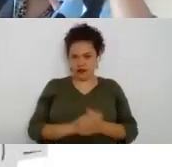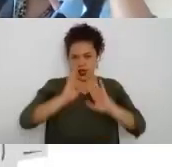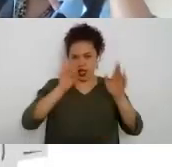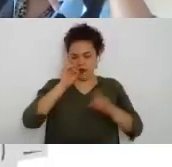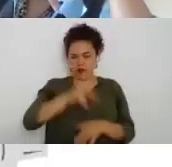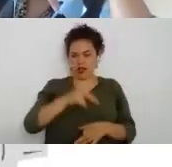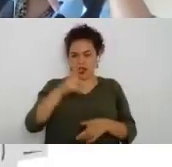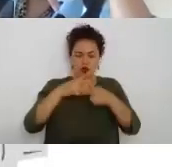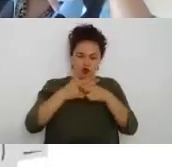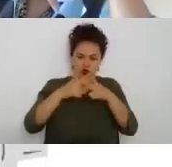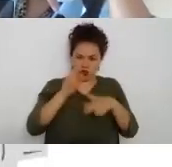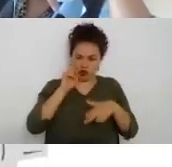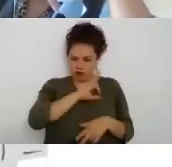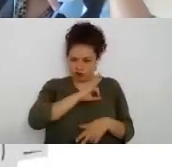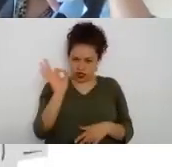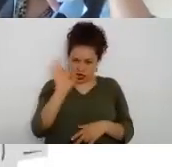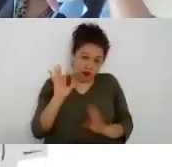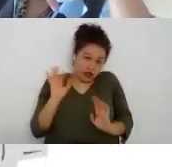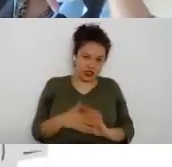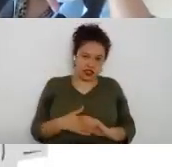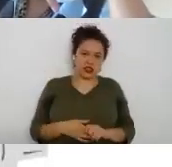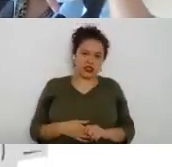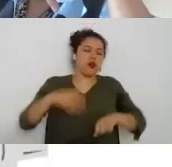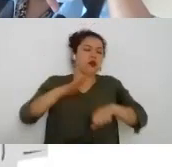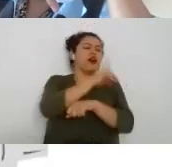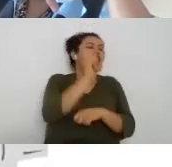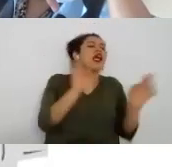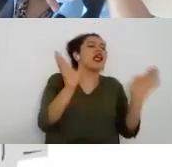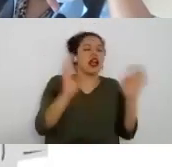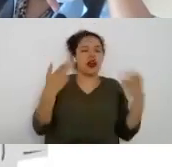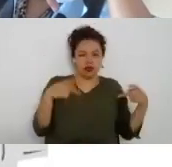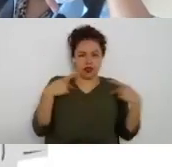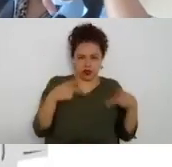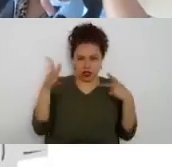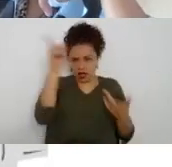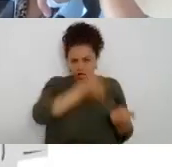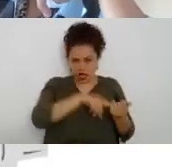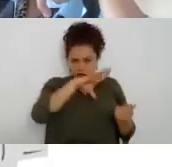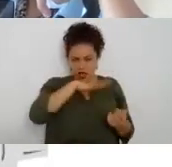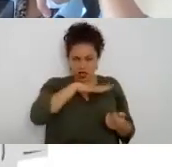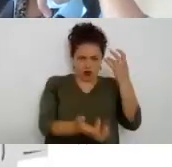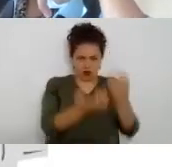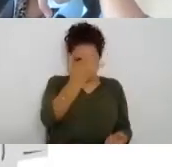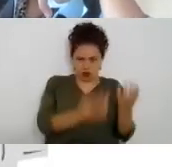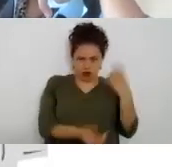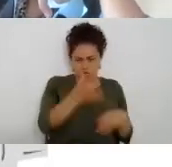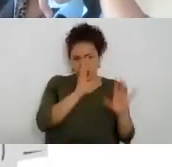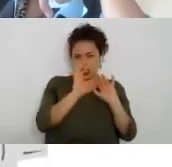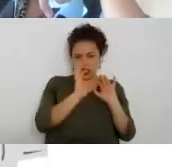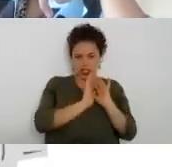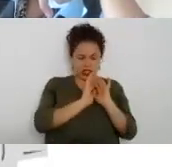hueso. ¿Ok? ¿Por qué? Porque nos indica que la gente que causó la quemadura ya carcomió,